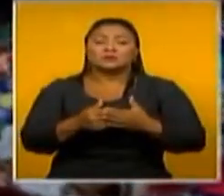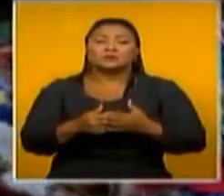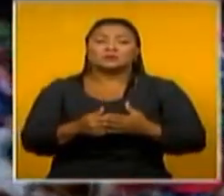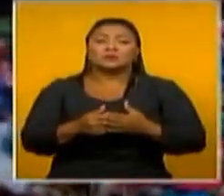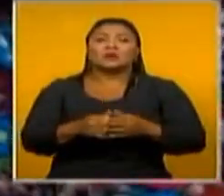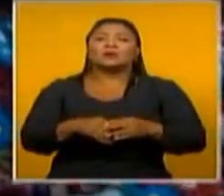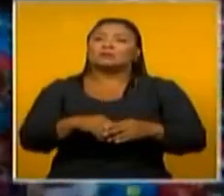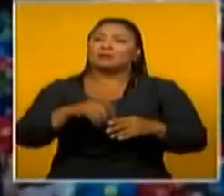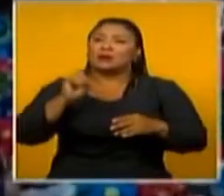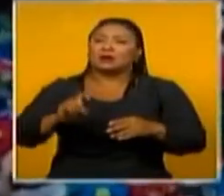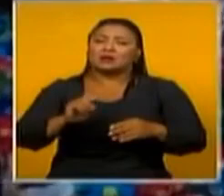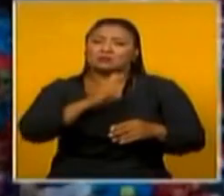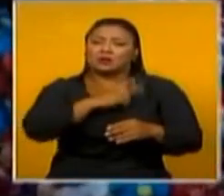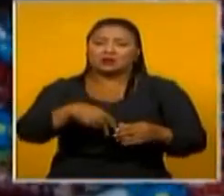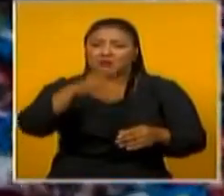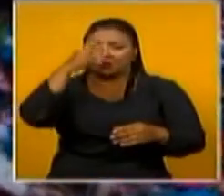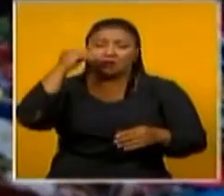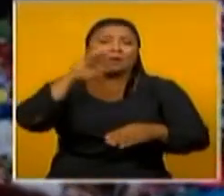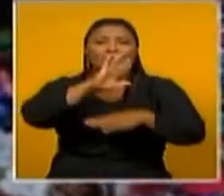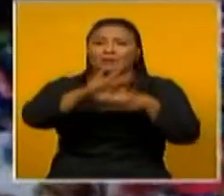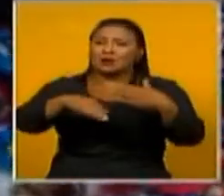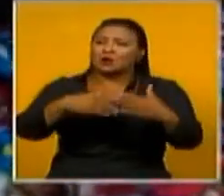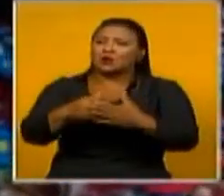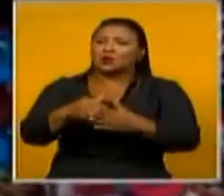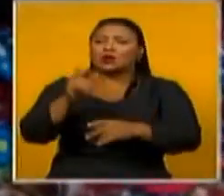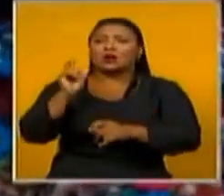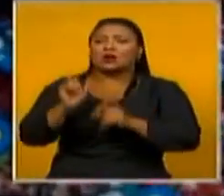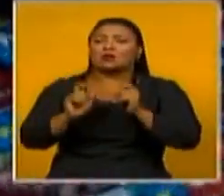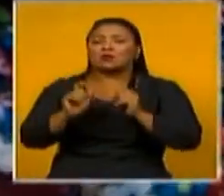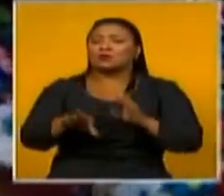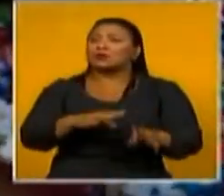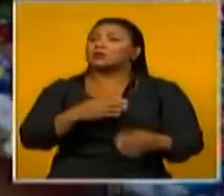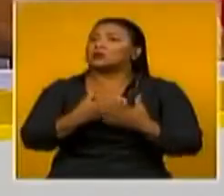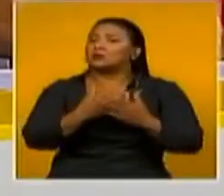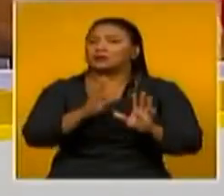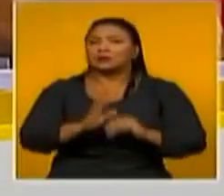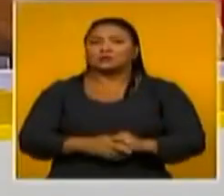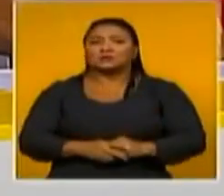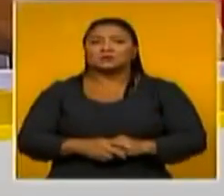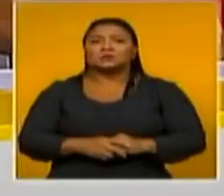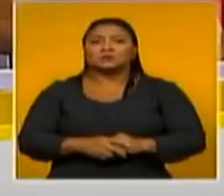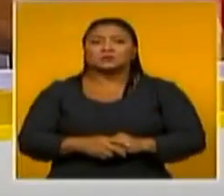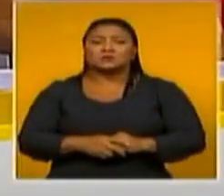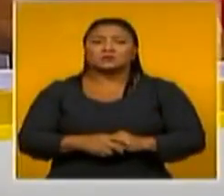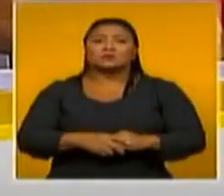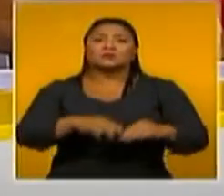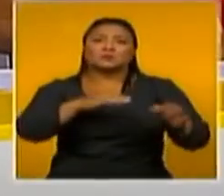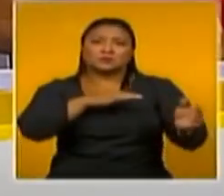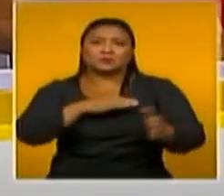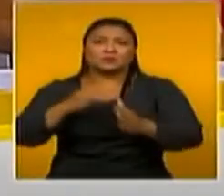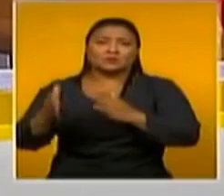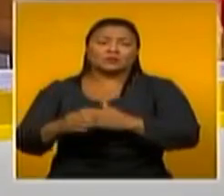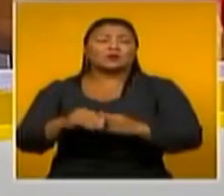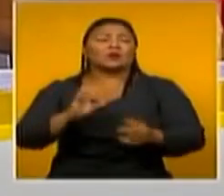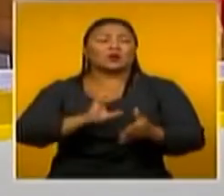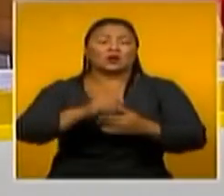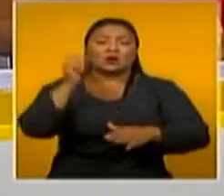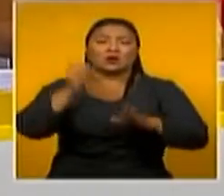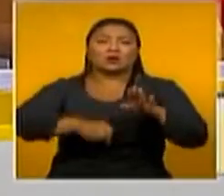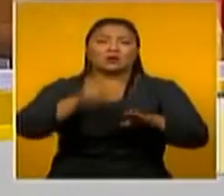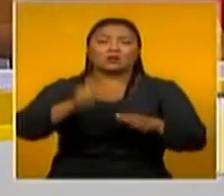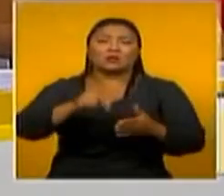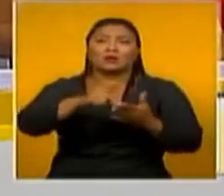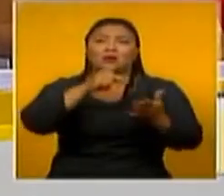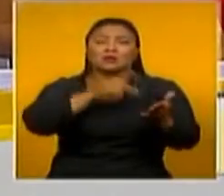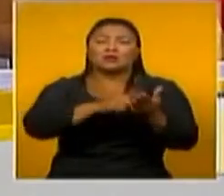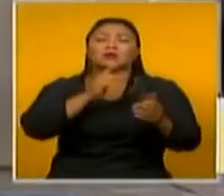para el ex vicepresidente, sino para todas las personas privadas de libertad. La Corunar y el Colegio de Abogados de Pichincha se